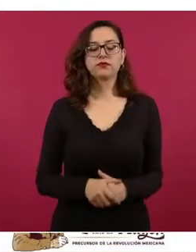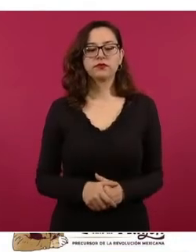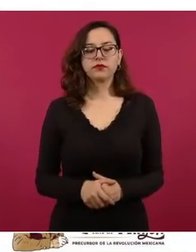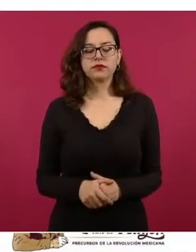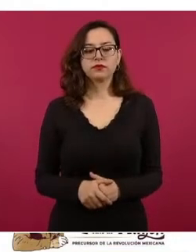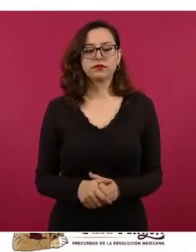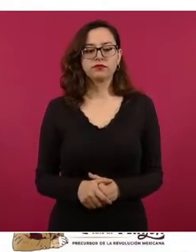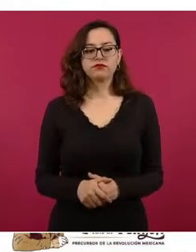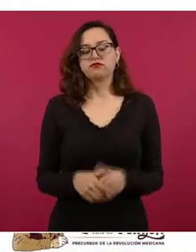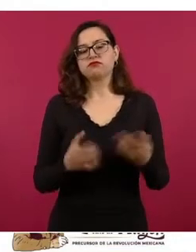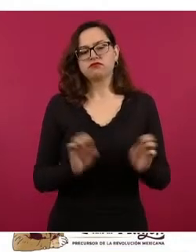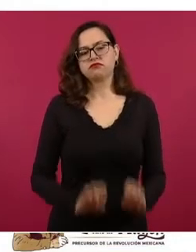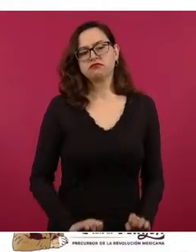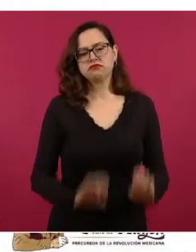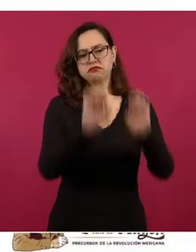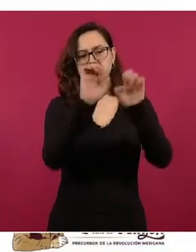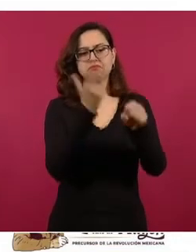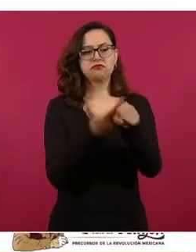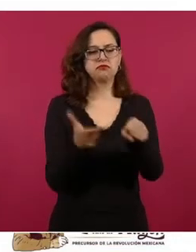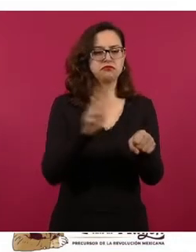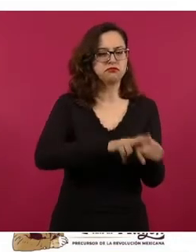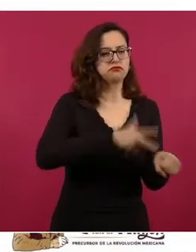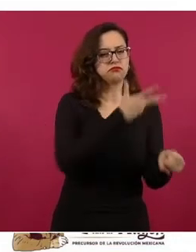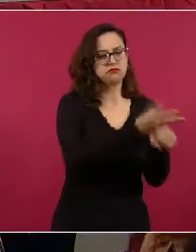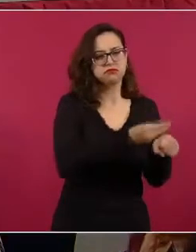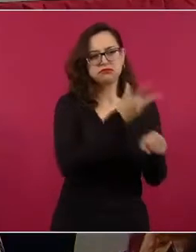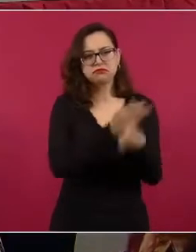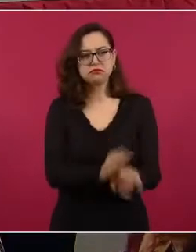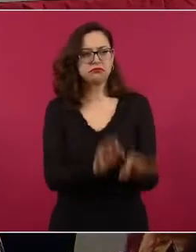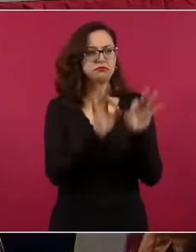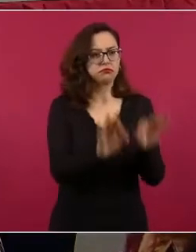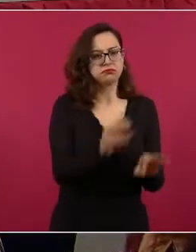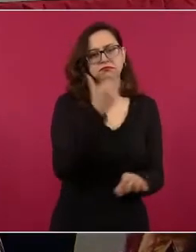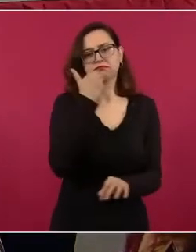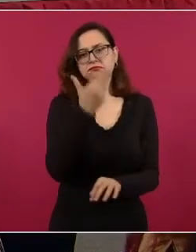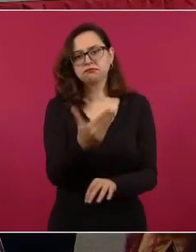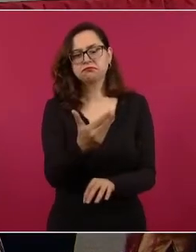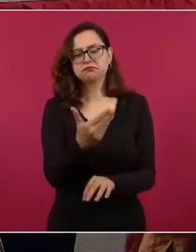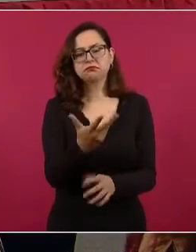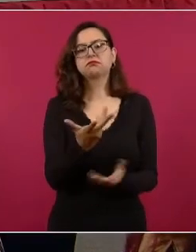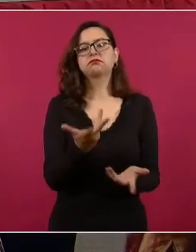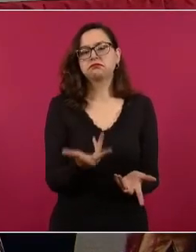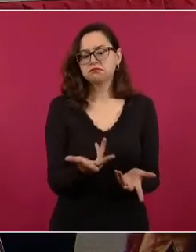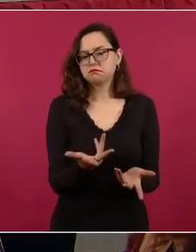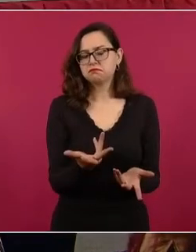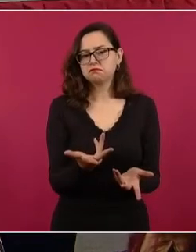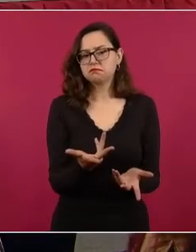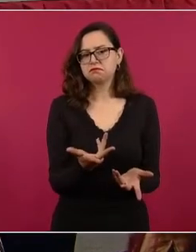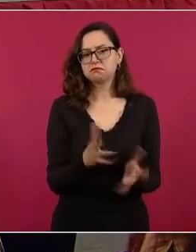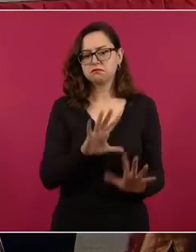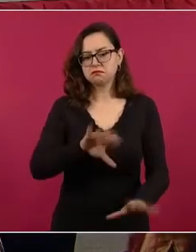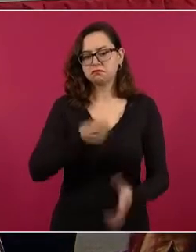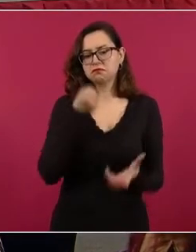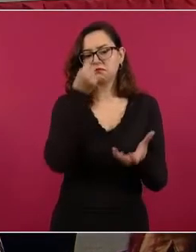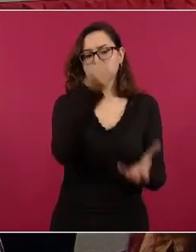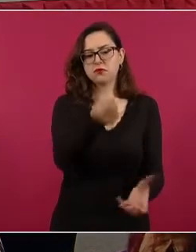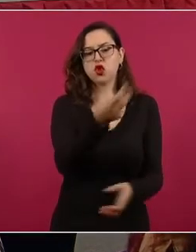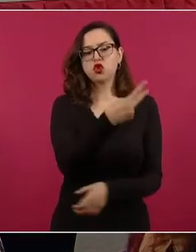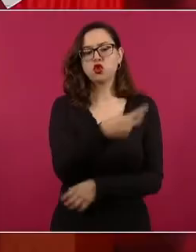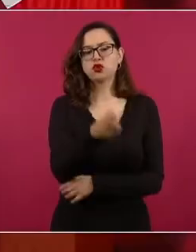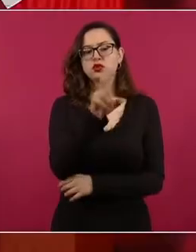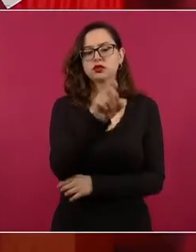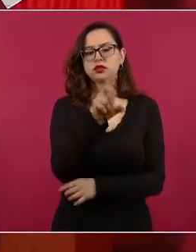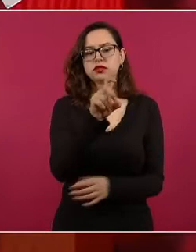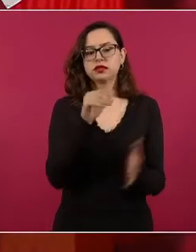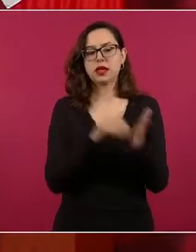En infraestructura y las acciones de dignificación y habilitación de espacios, de una inversión de